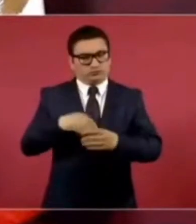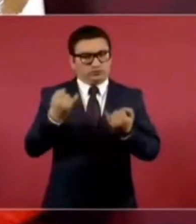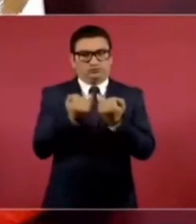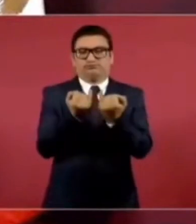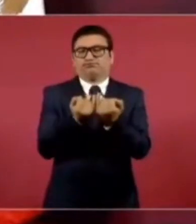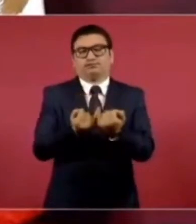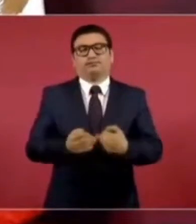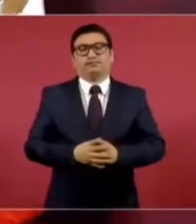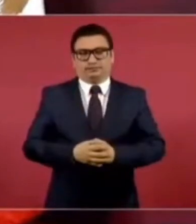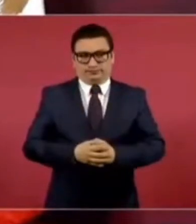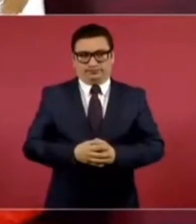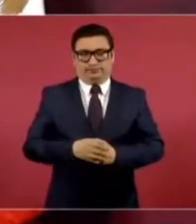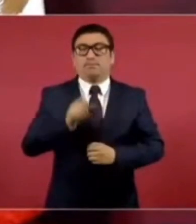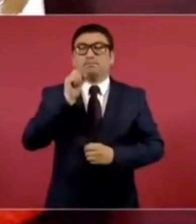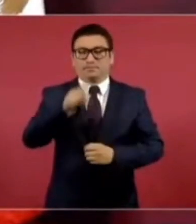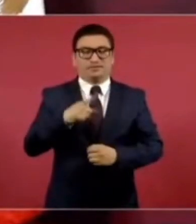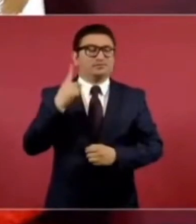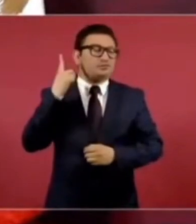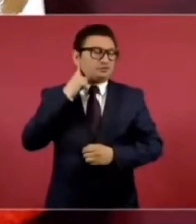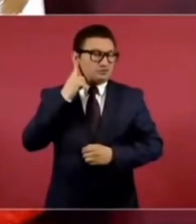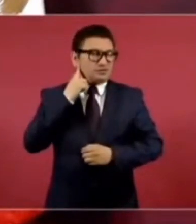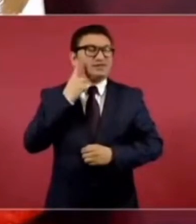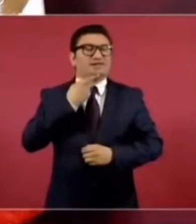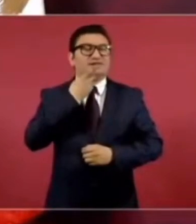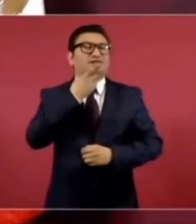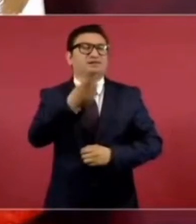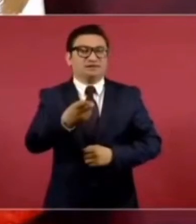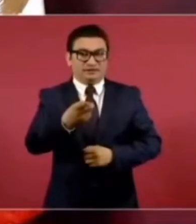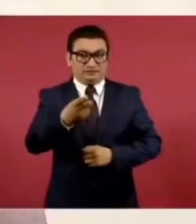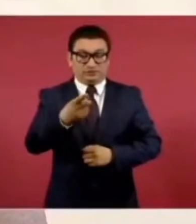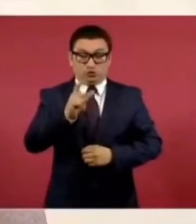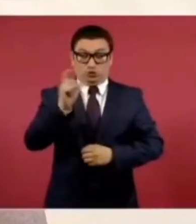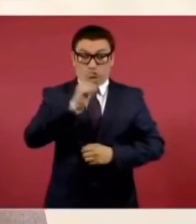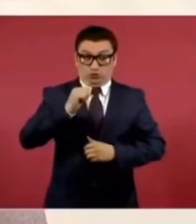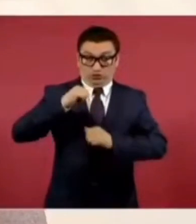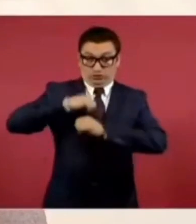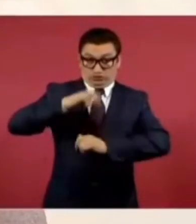Y se dice también que el poder atonta